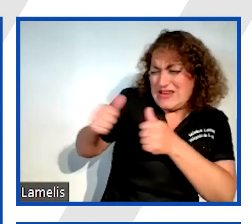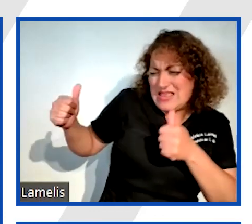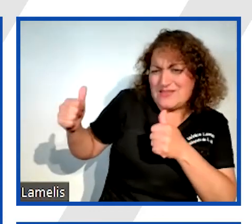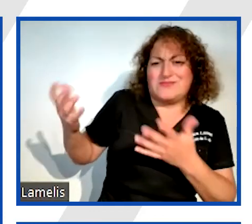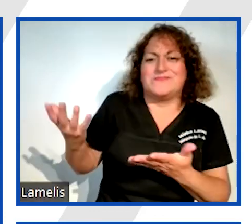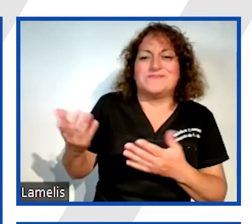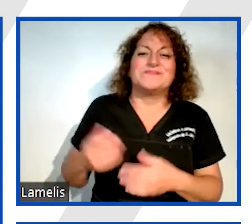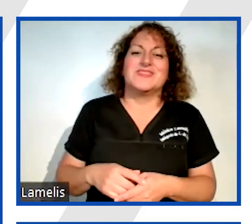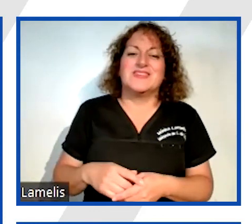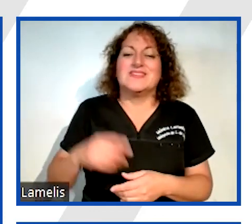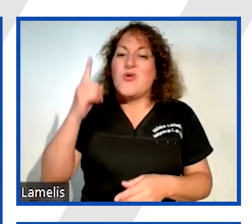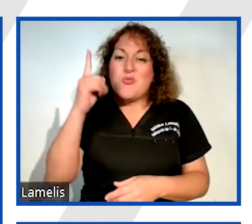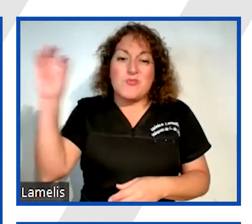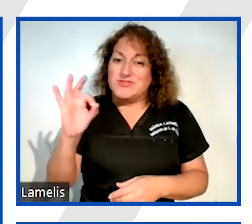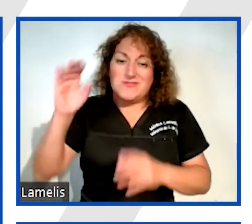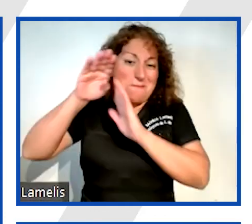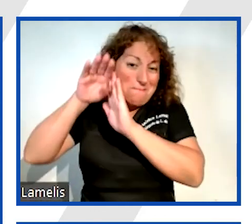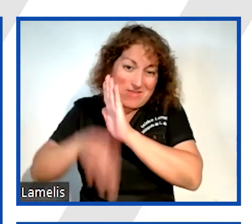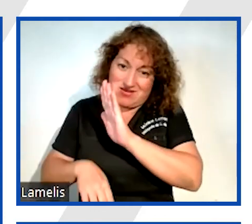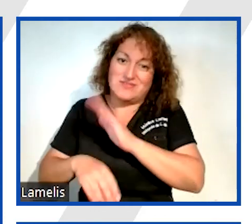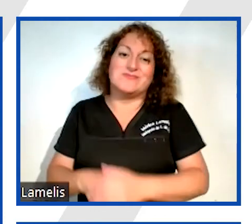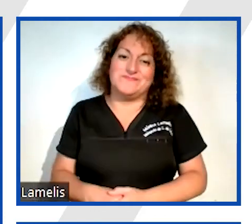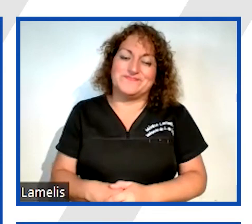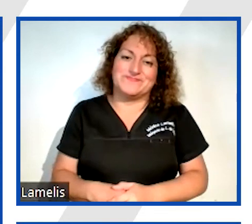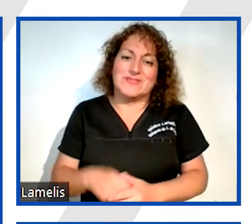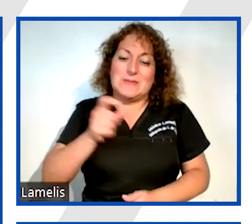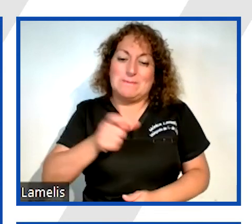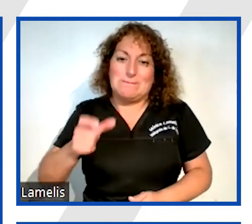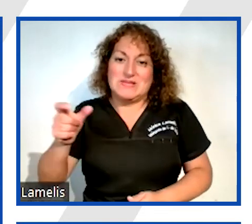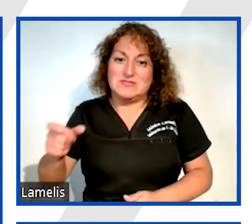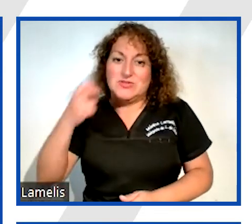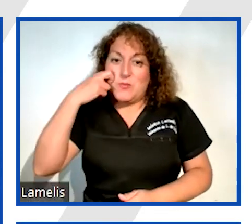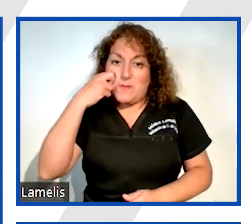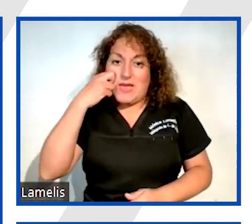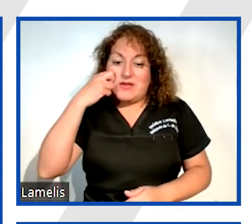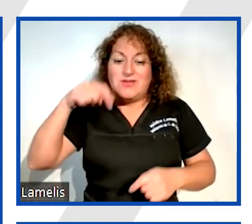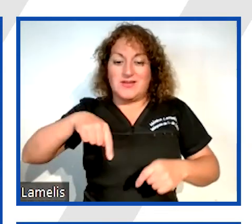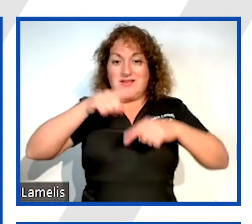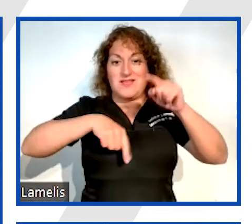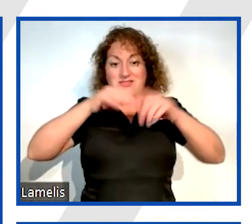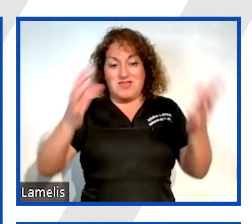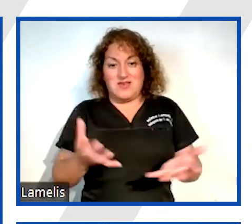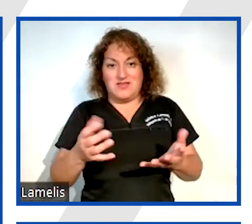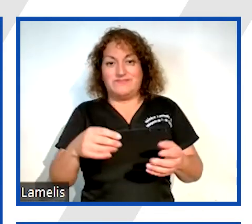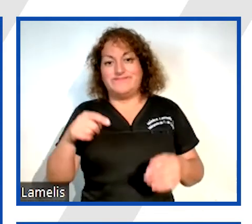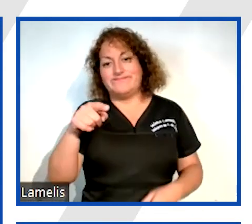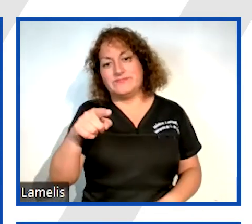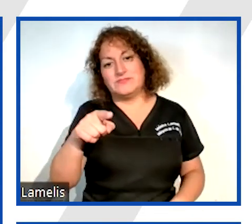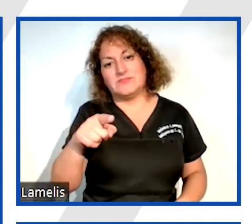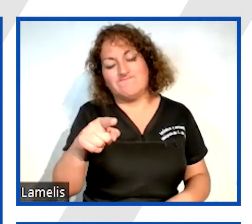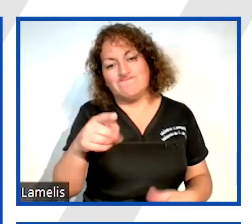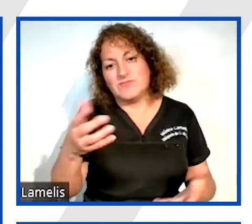1% del tiempo que tiene la tierra no la hemos arreglado para dejarlo así